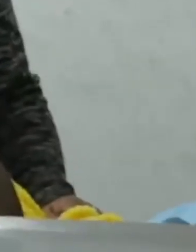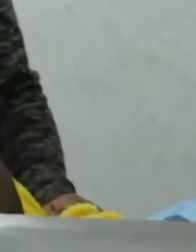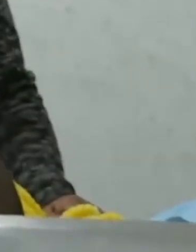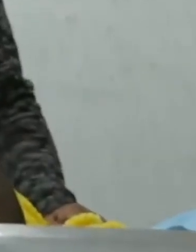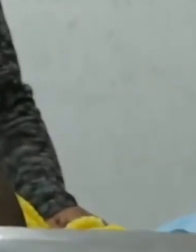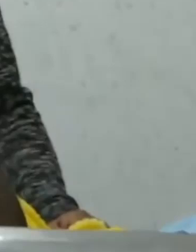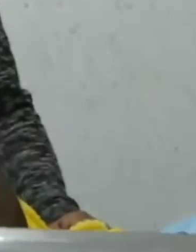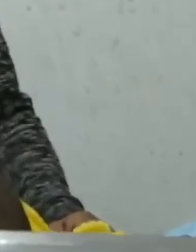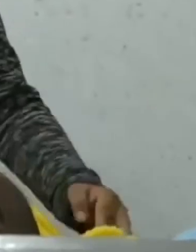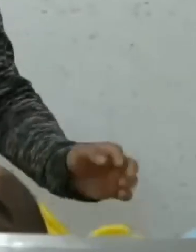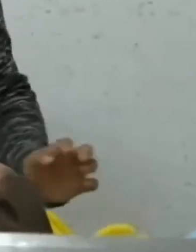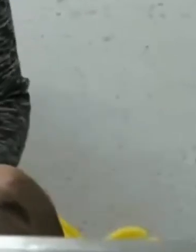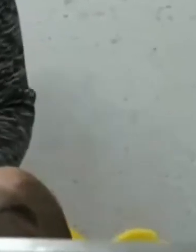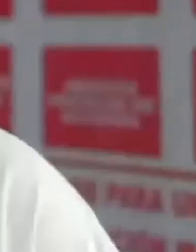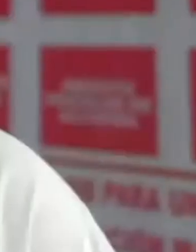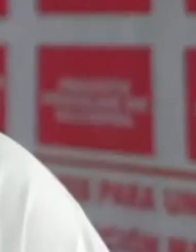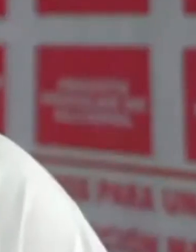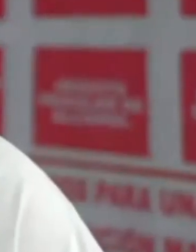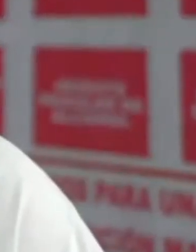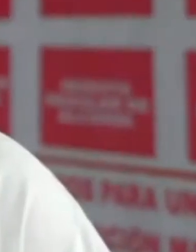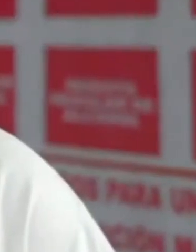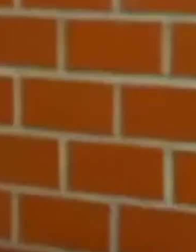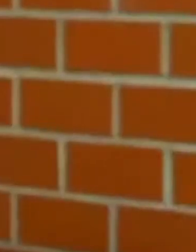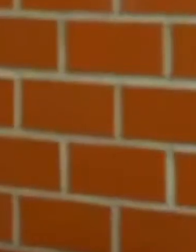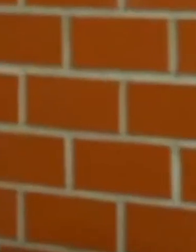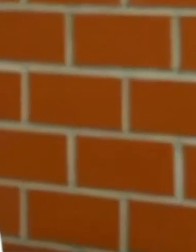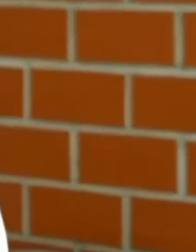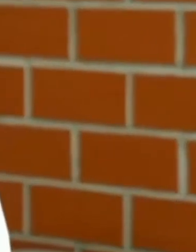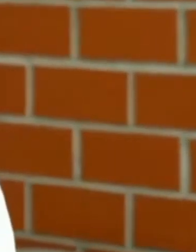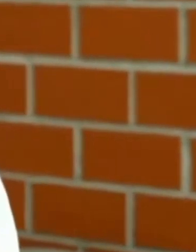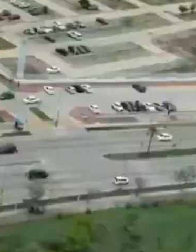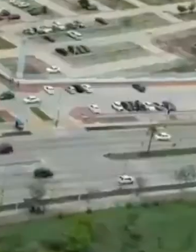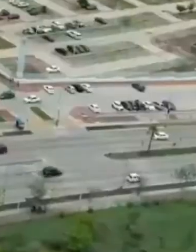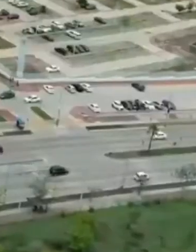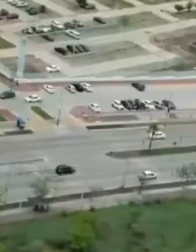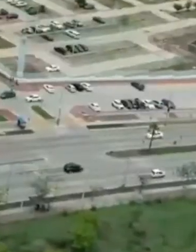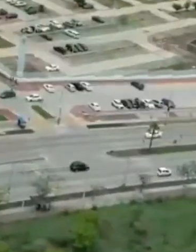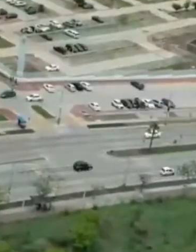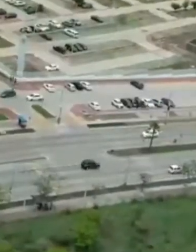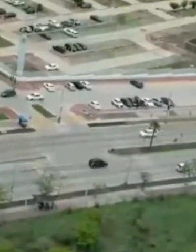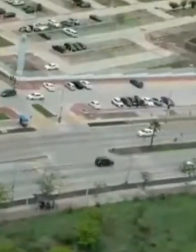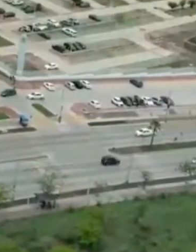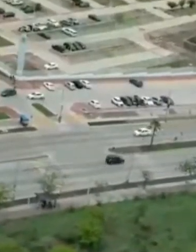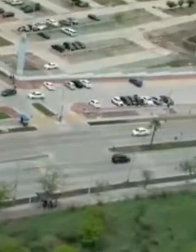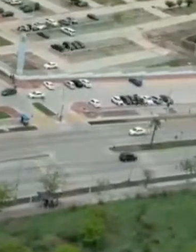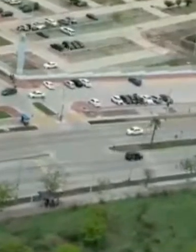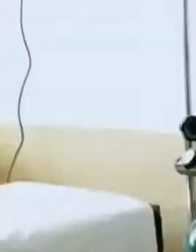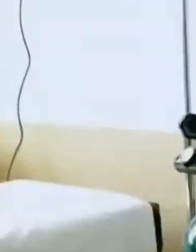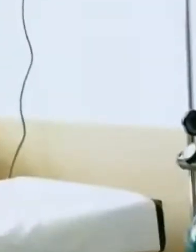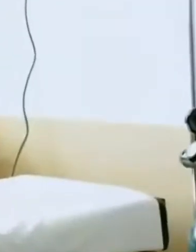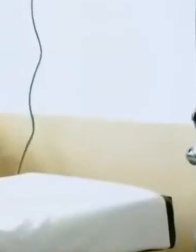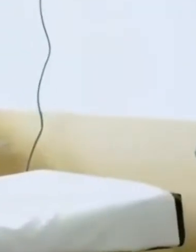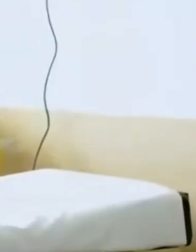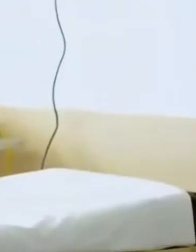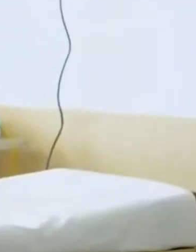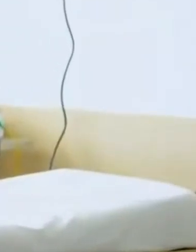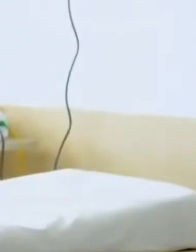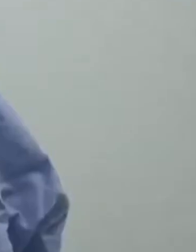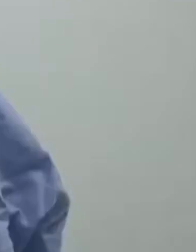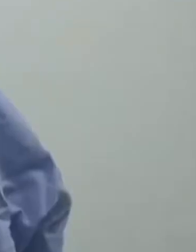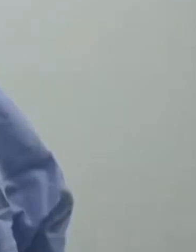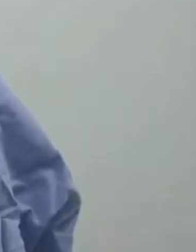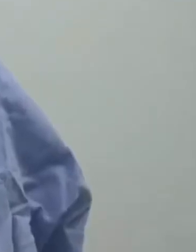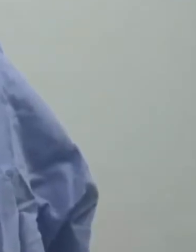las diferentes formas de sanar en comunidad. En Médicas y Médicos del Bienestar encontrarás una oportunidad de vida con